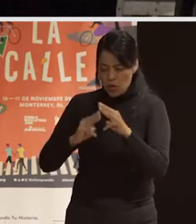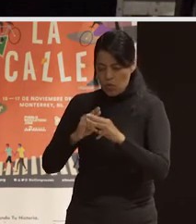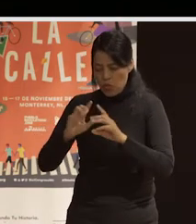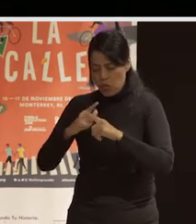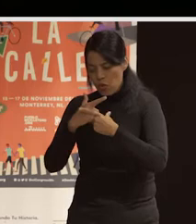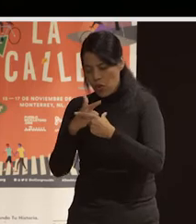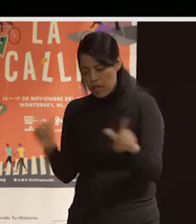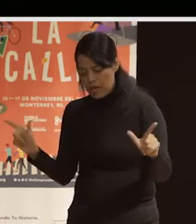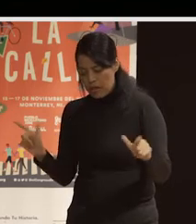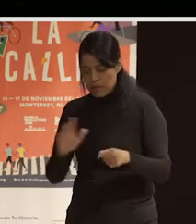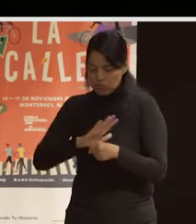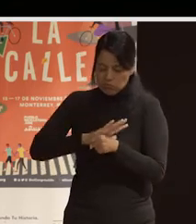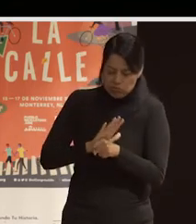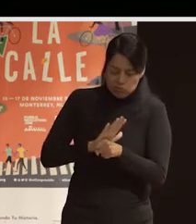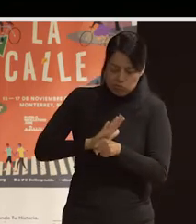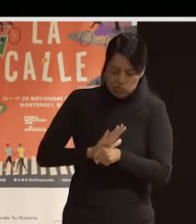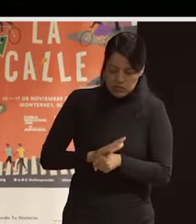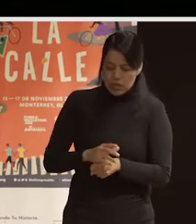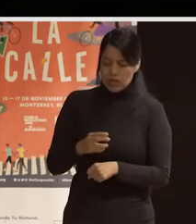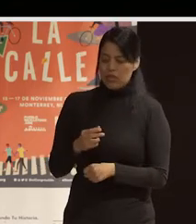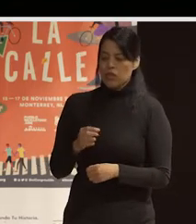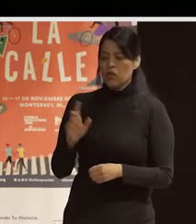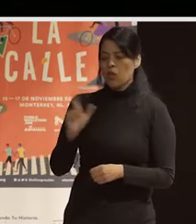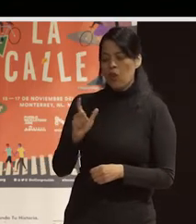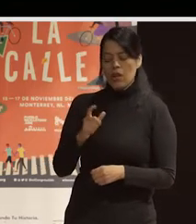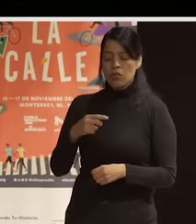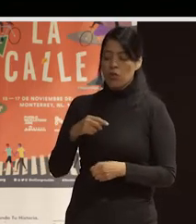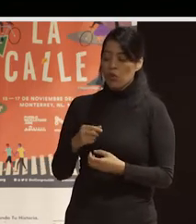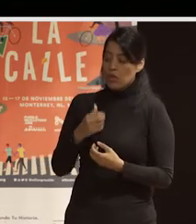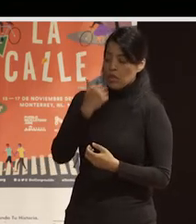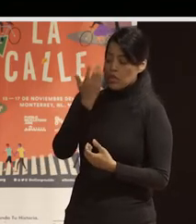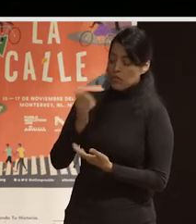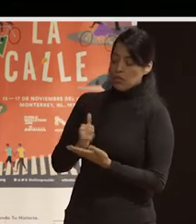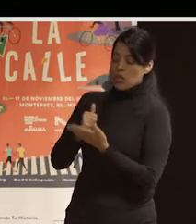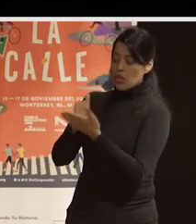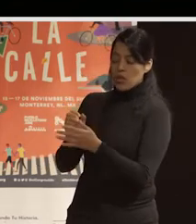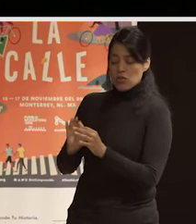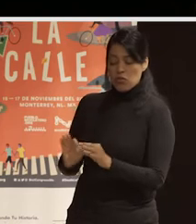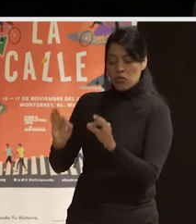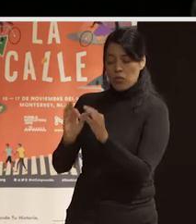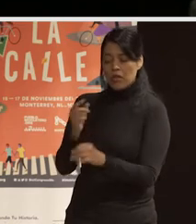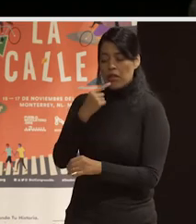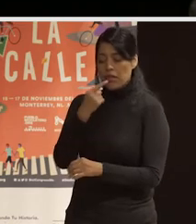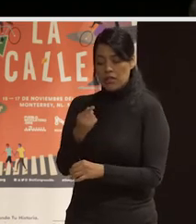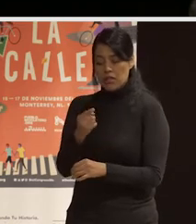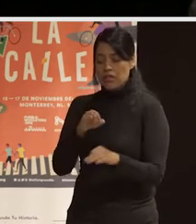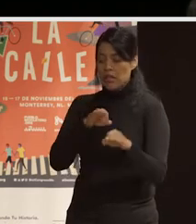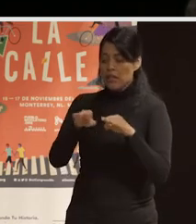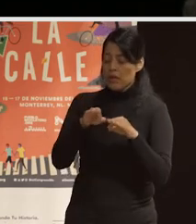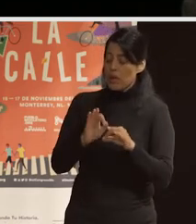no incluso cuando uno quiere ayudar y que es importante señalar que el trabajo es importante